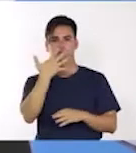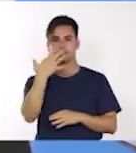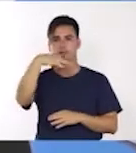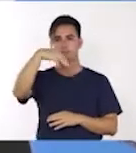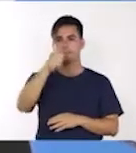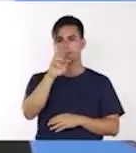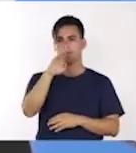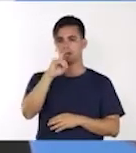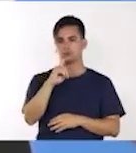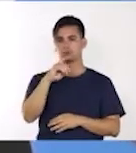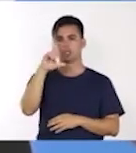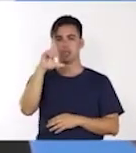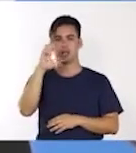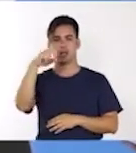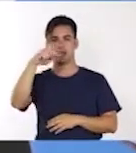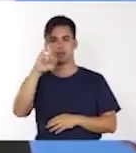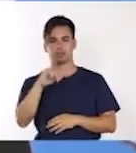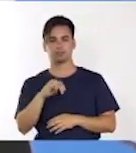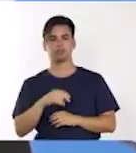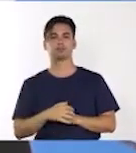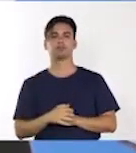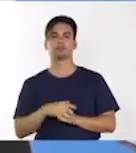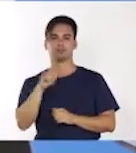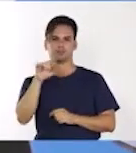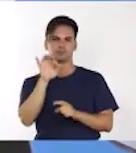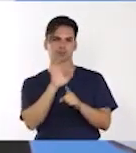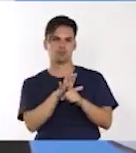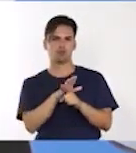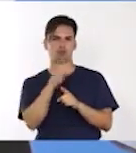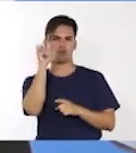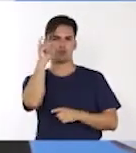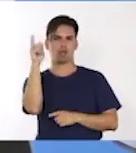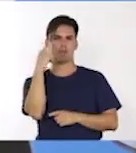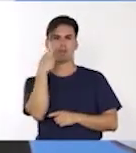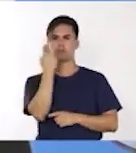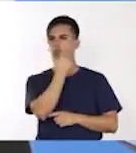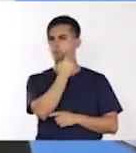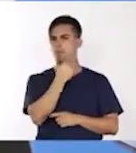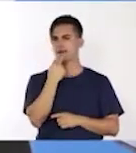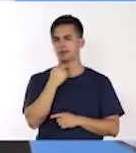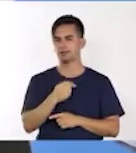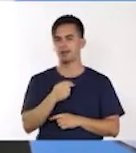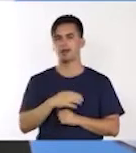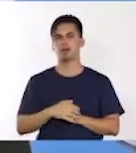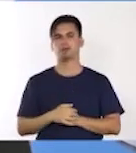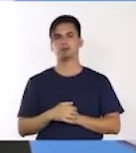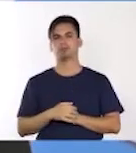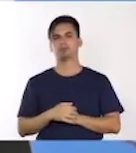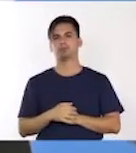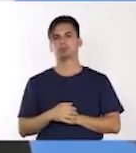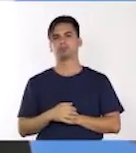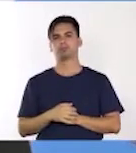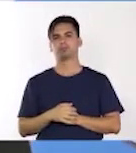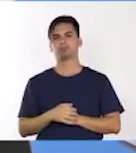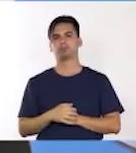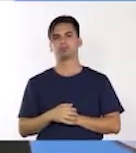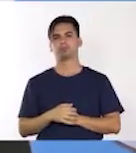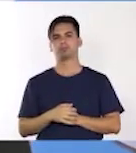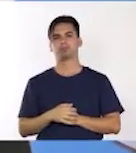marxismo-leninismo a partir de ese fundamento martiano y de tener en cuenta toda